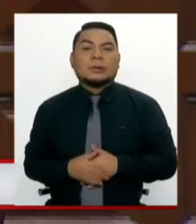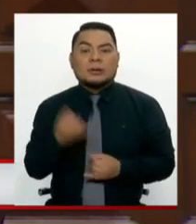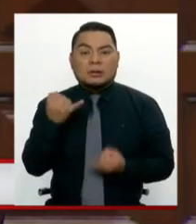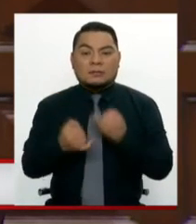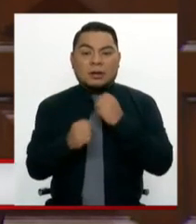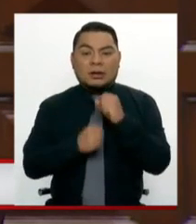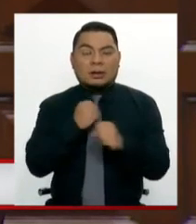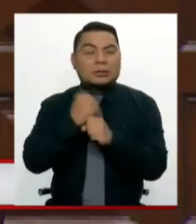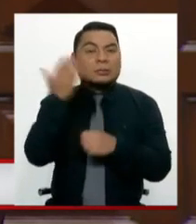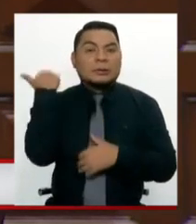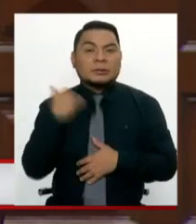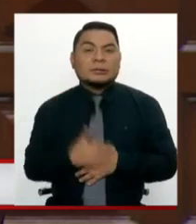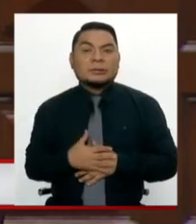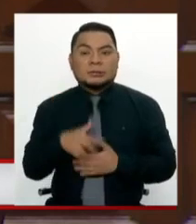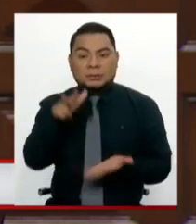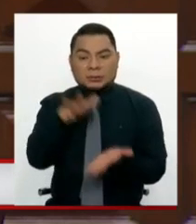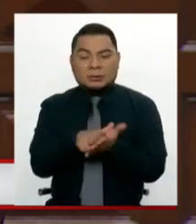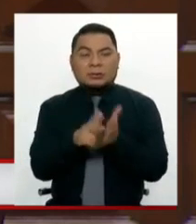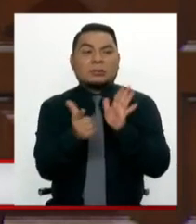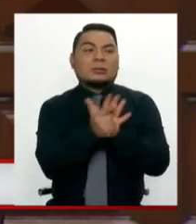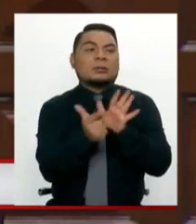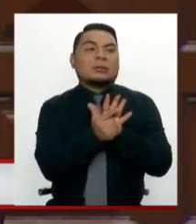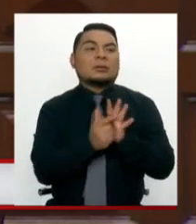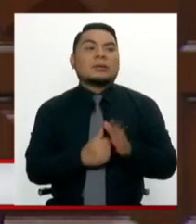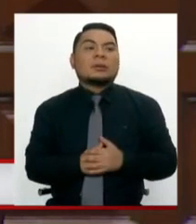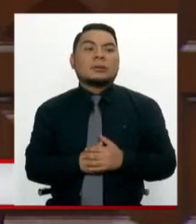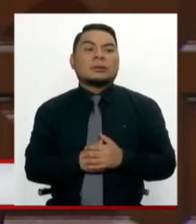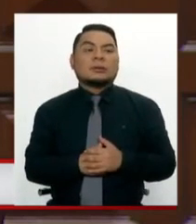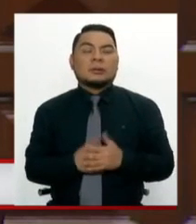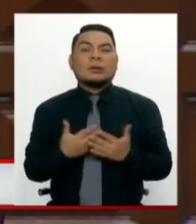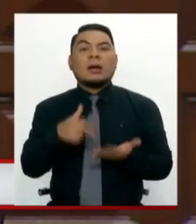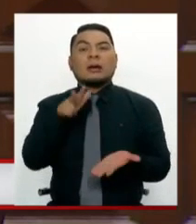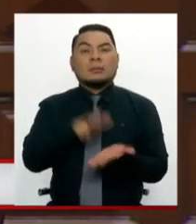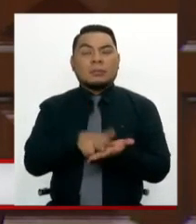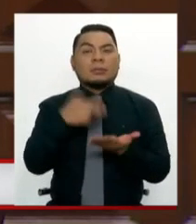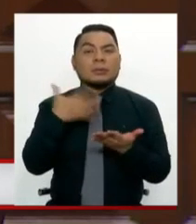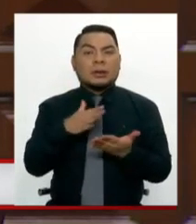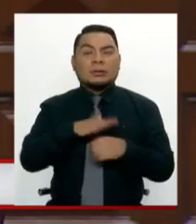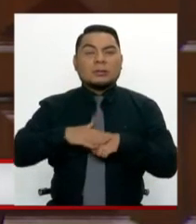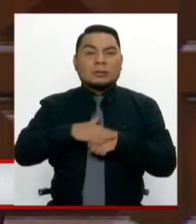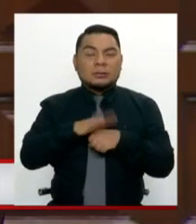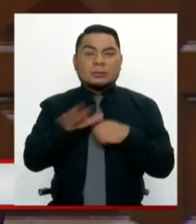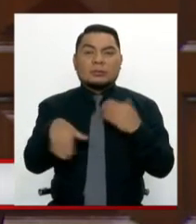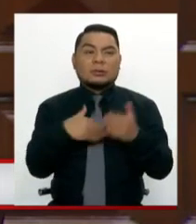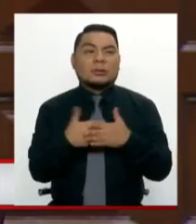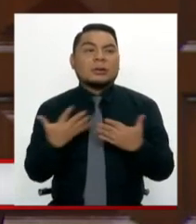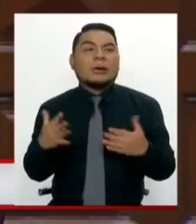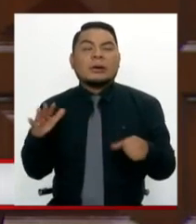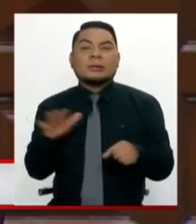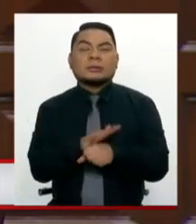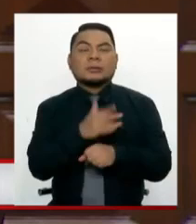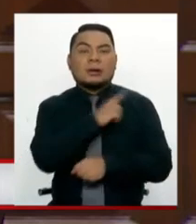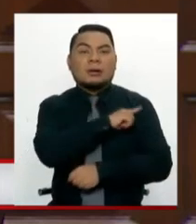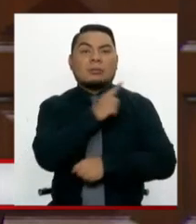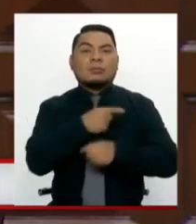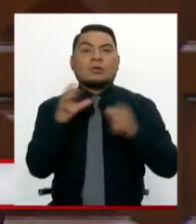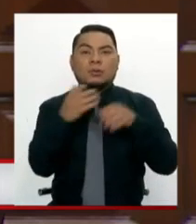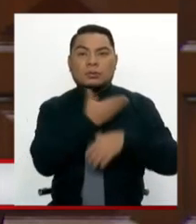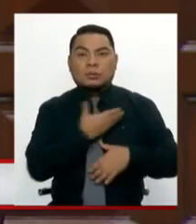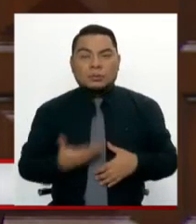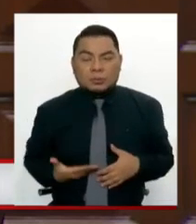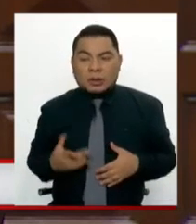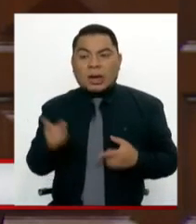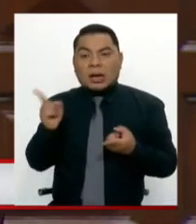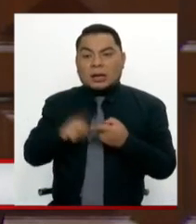año pasado, promulgamos el Decreto Supremo que aprobó la Estrategia de Integridad del Poder Ejecutivo